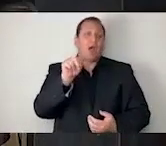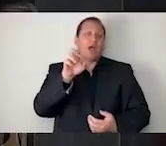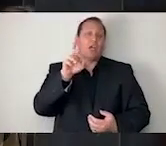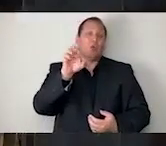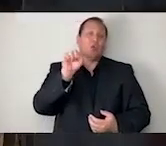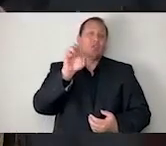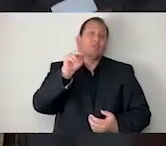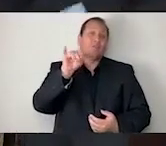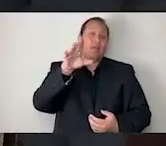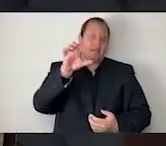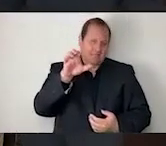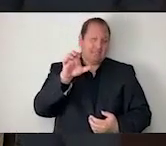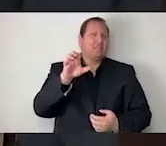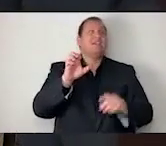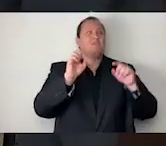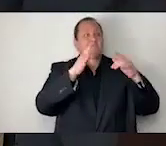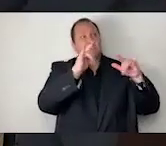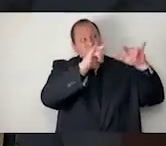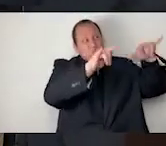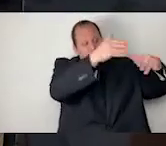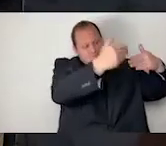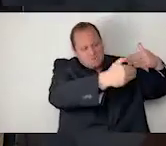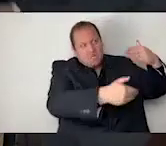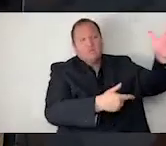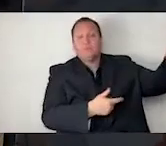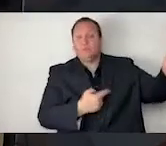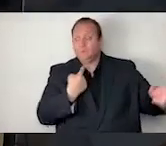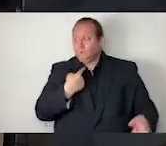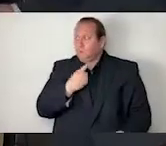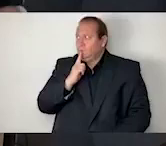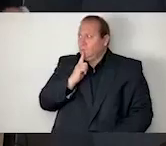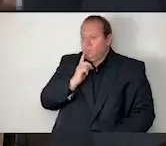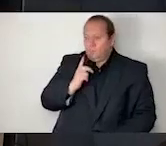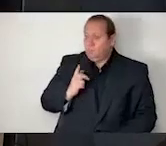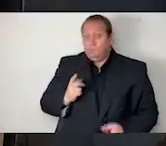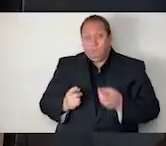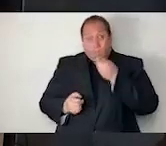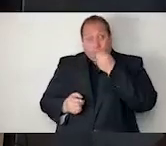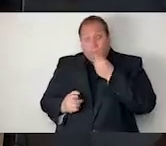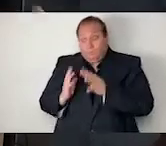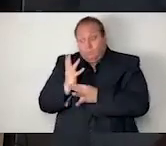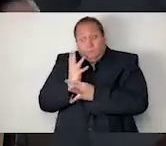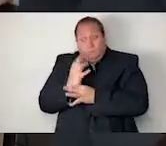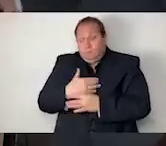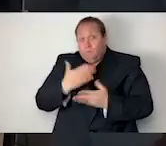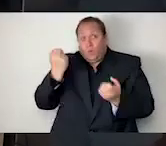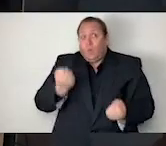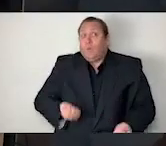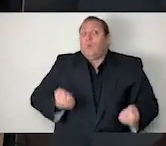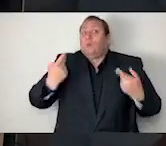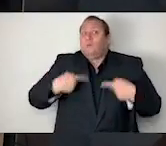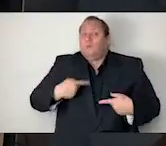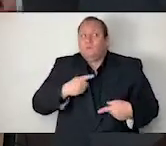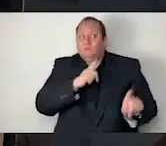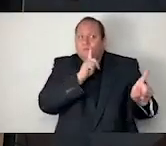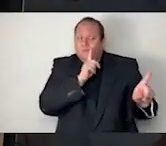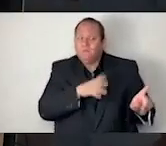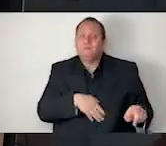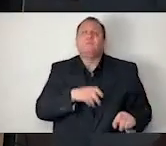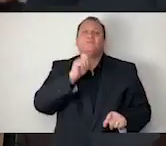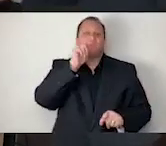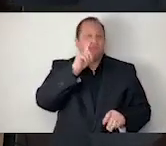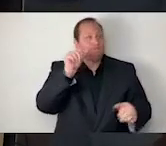pudieron según ellos aunque no tenían el estimado de trabajadores aquí también se les colocó estos avisos